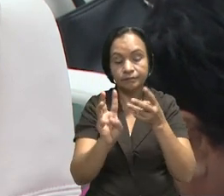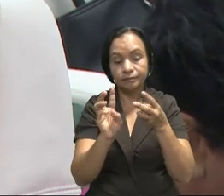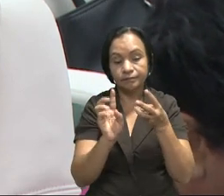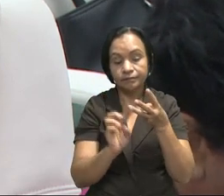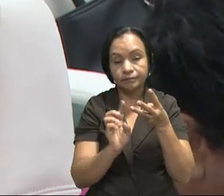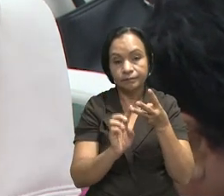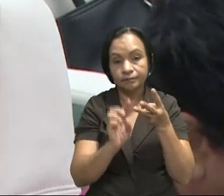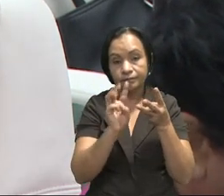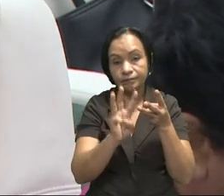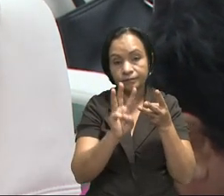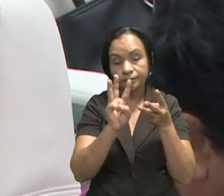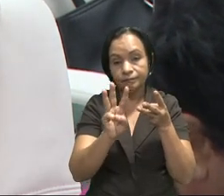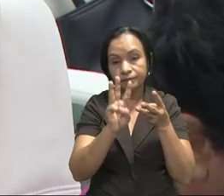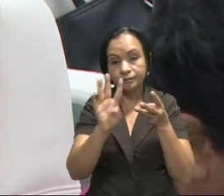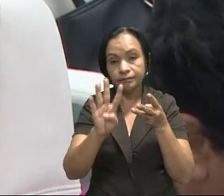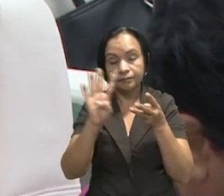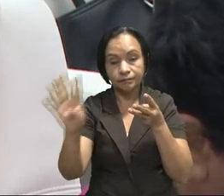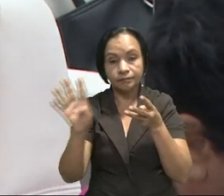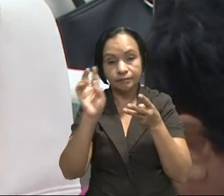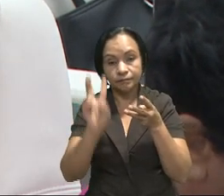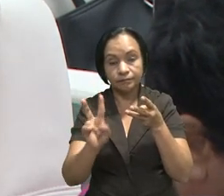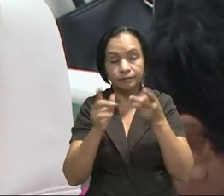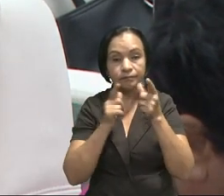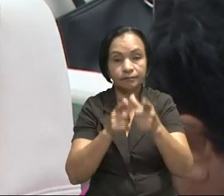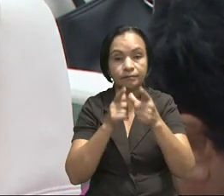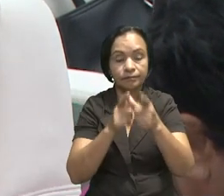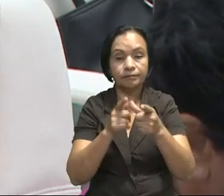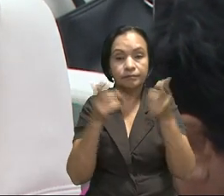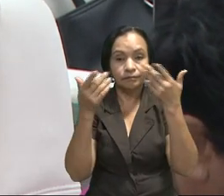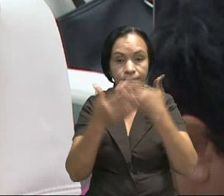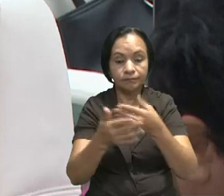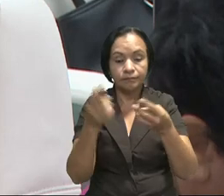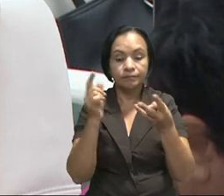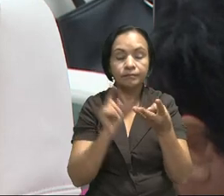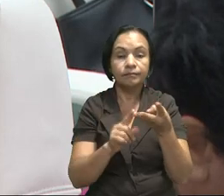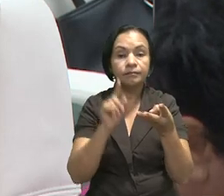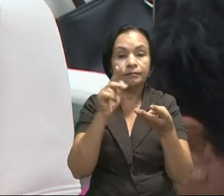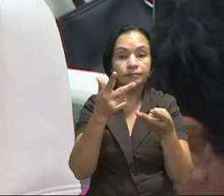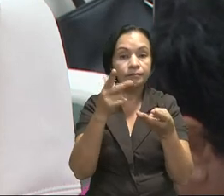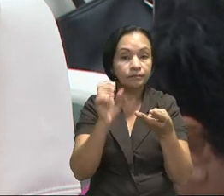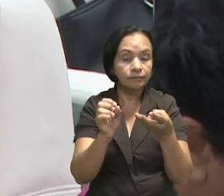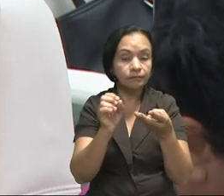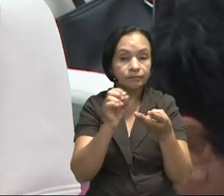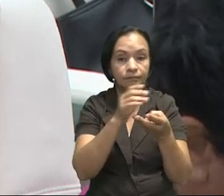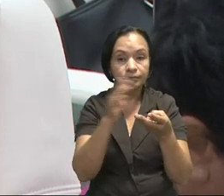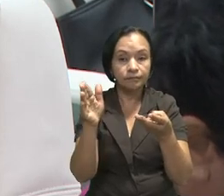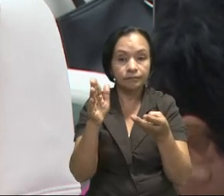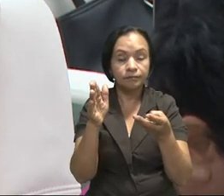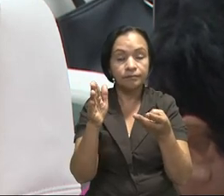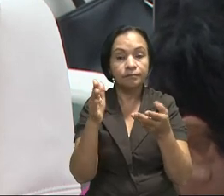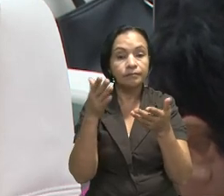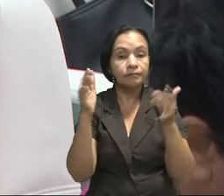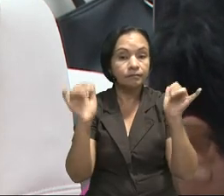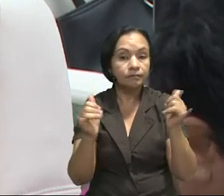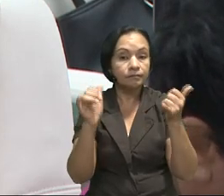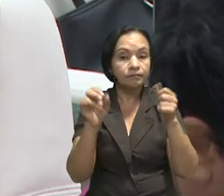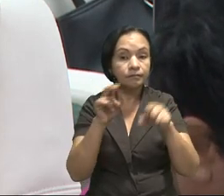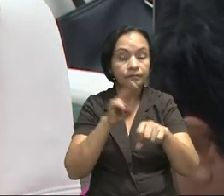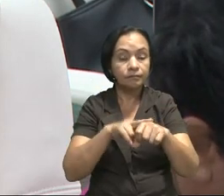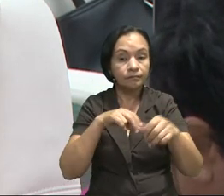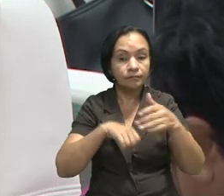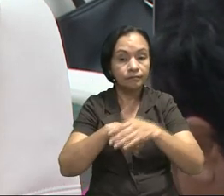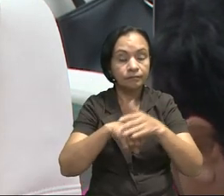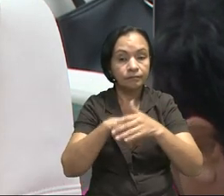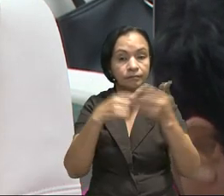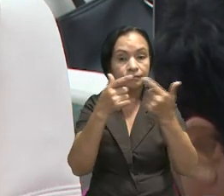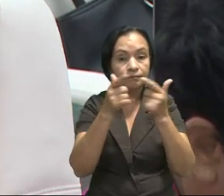de 33-44 de la segunda carrera nocturna. En 1980 al 90, campeón de la Liga Nacional de Fútbol